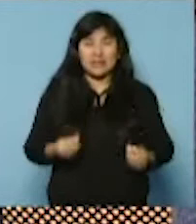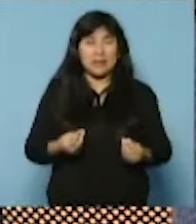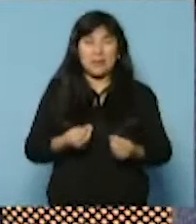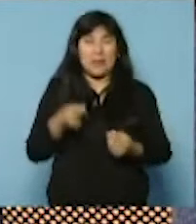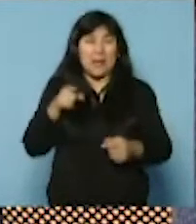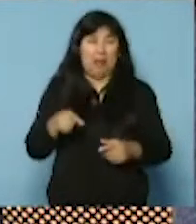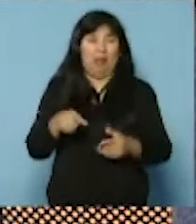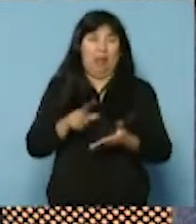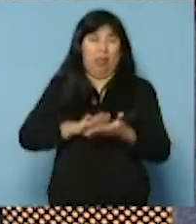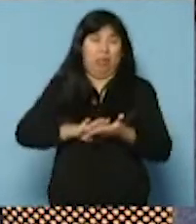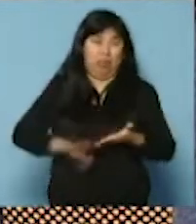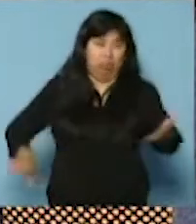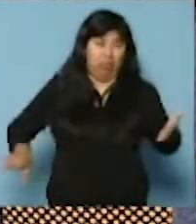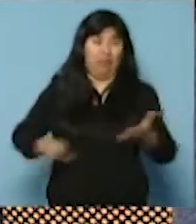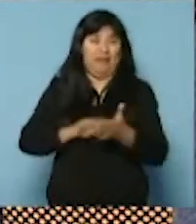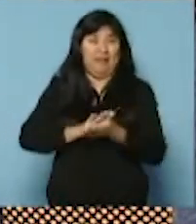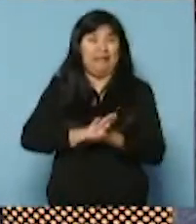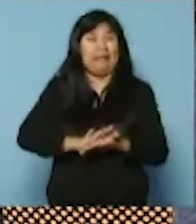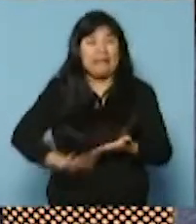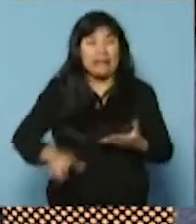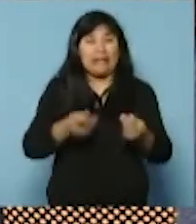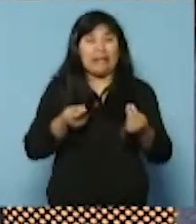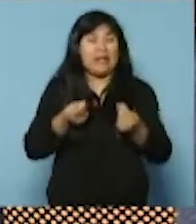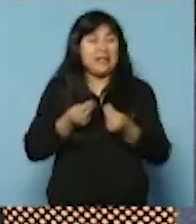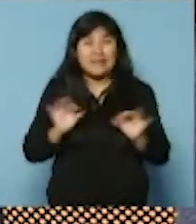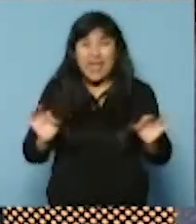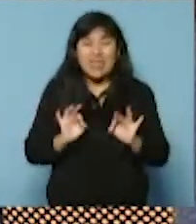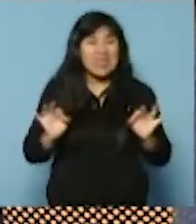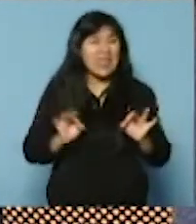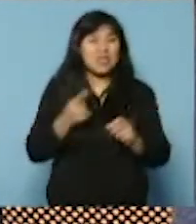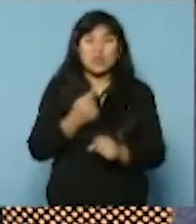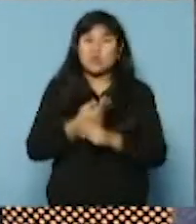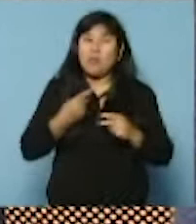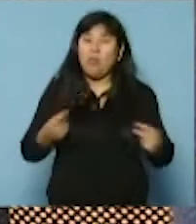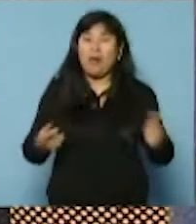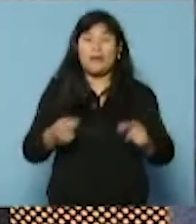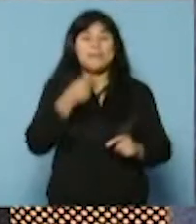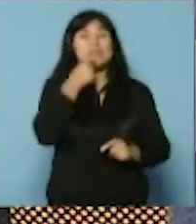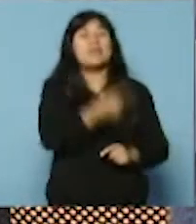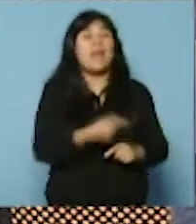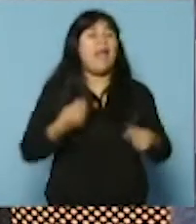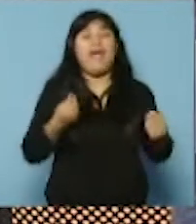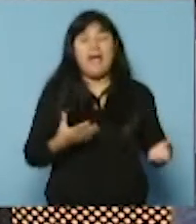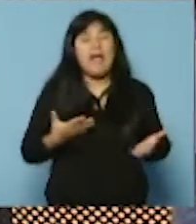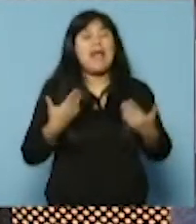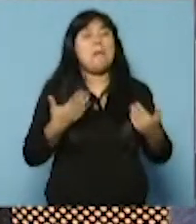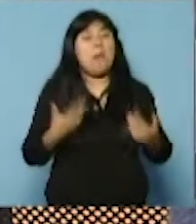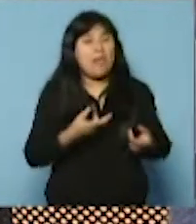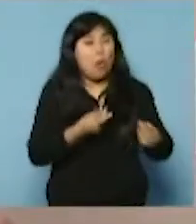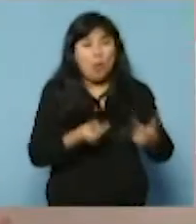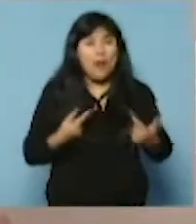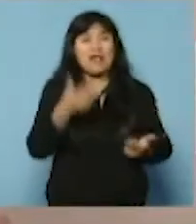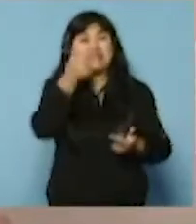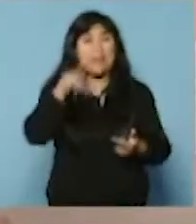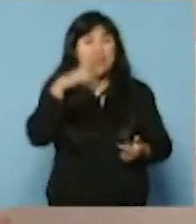90 no sé qué preguntarle al gobierno ustedes han realizado alguna gestión ante el ministerio de